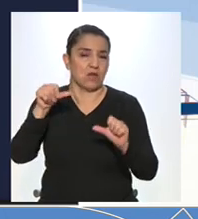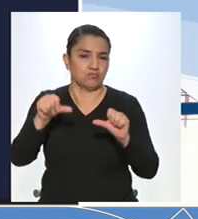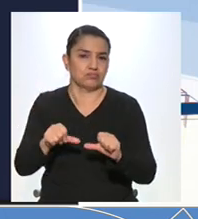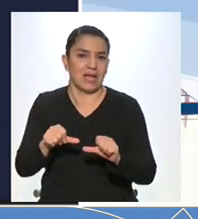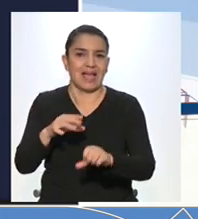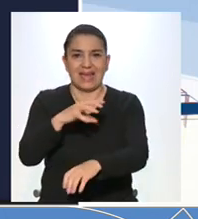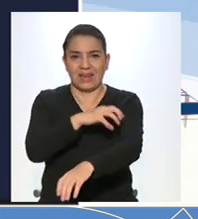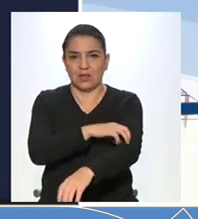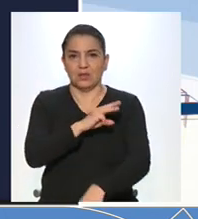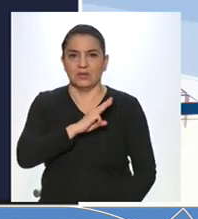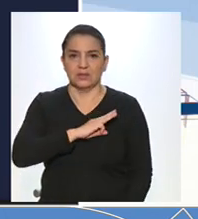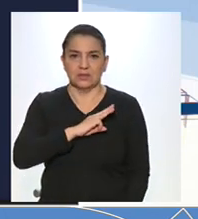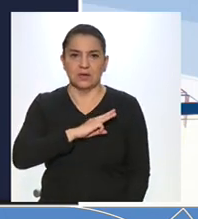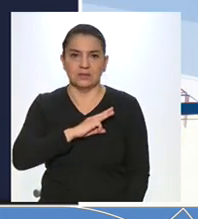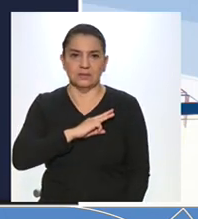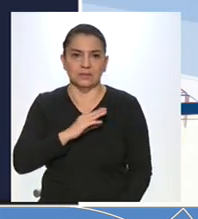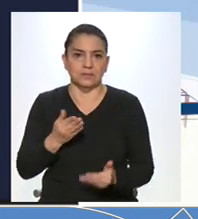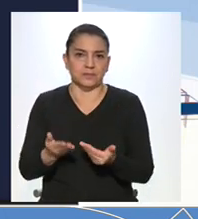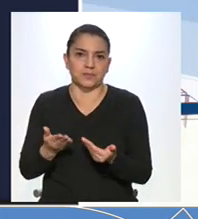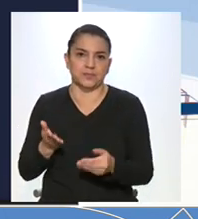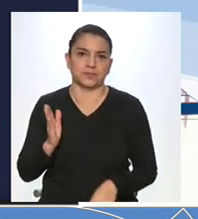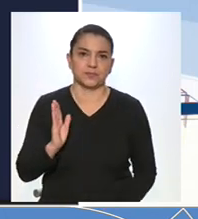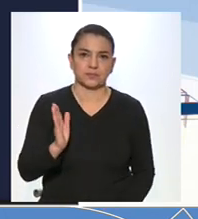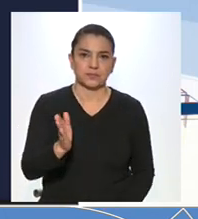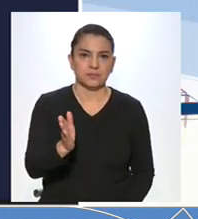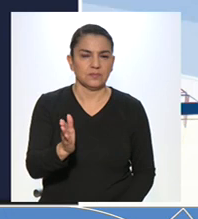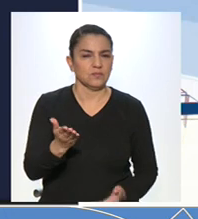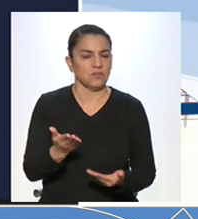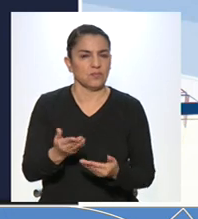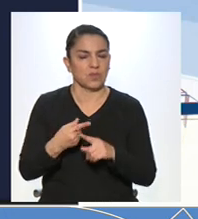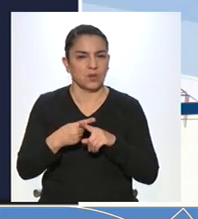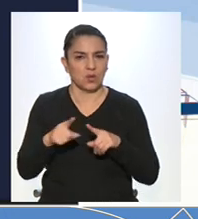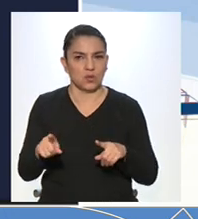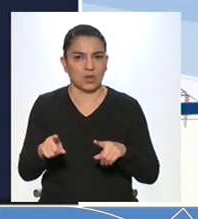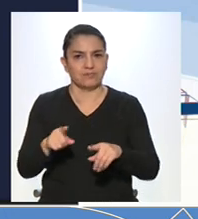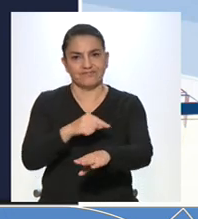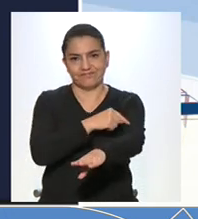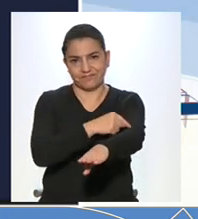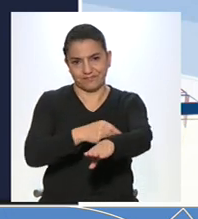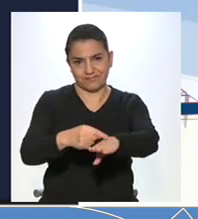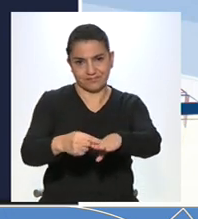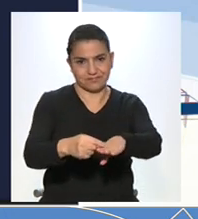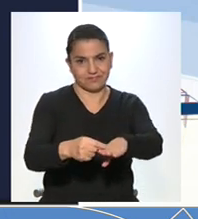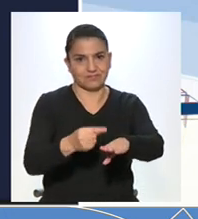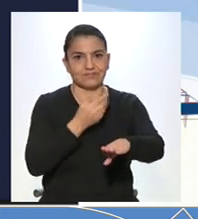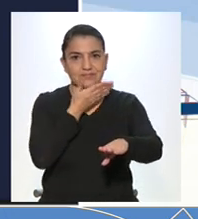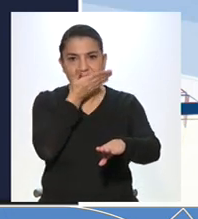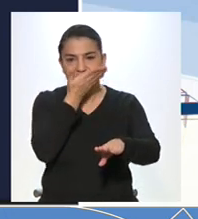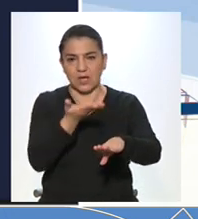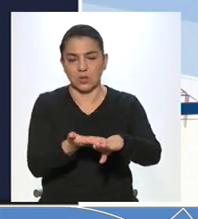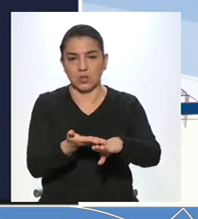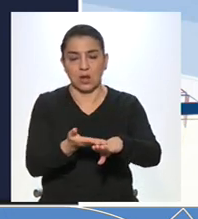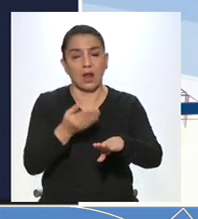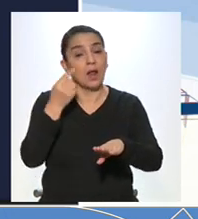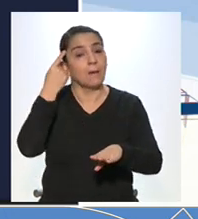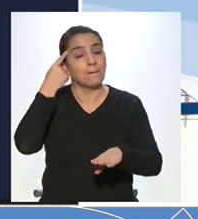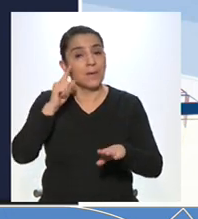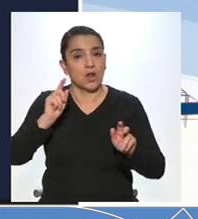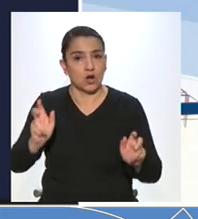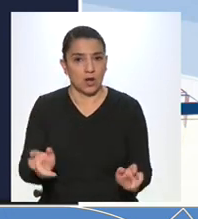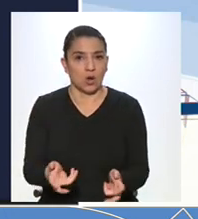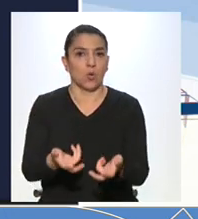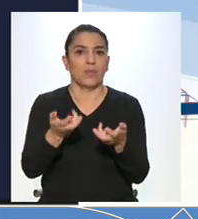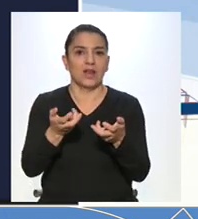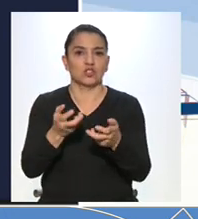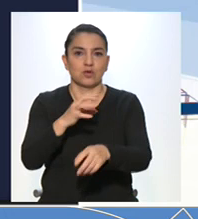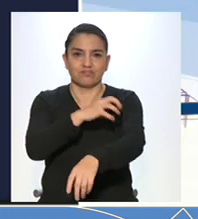región metropolitana, seguida muy de cerca por la macrozona austral. Sin embargo, en la recuperación, la primera